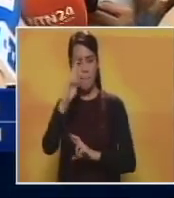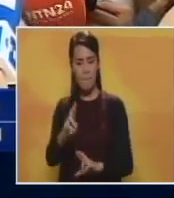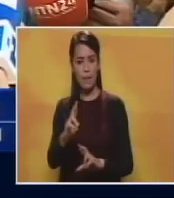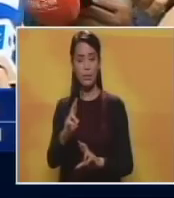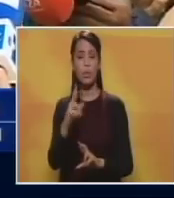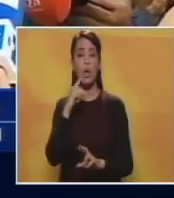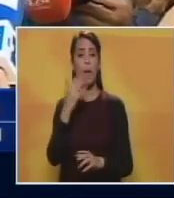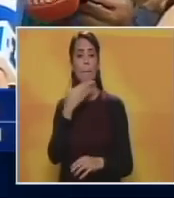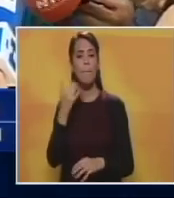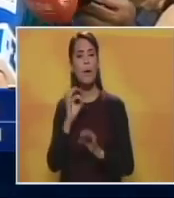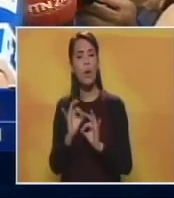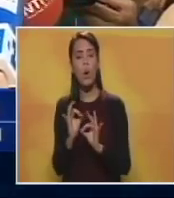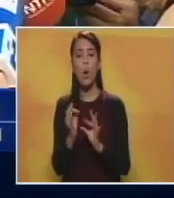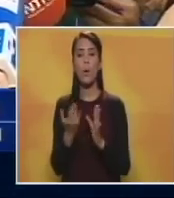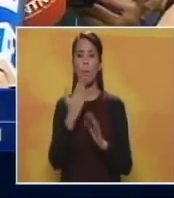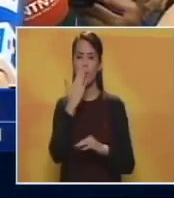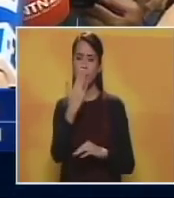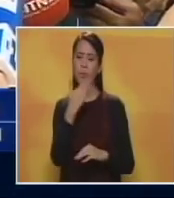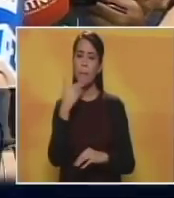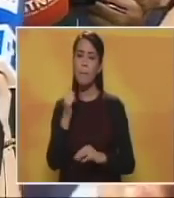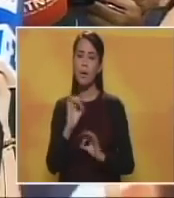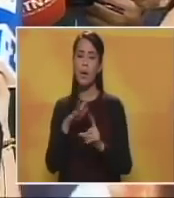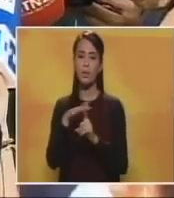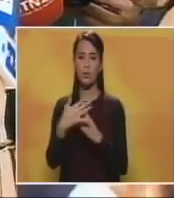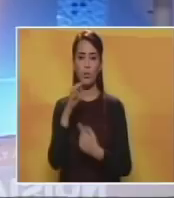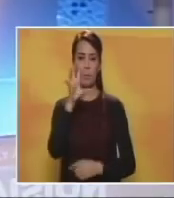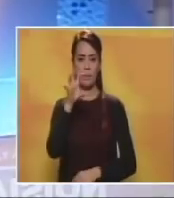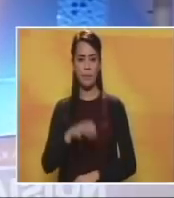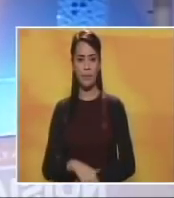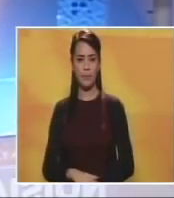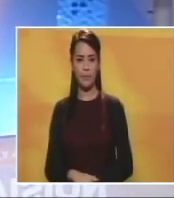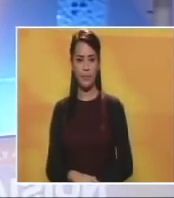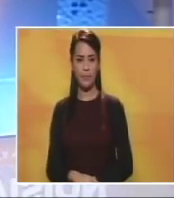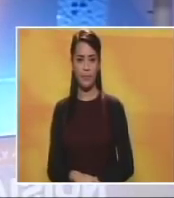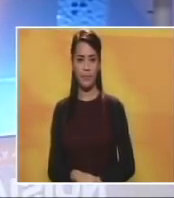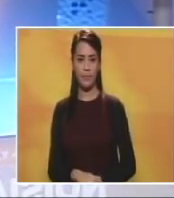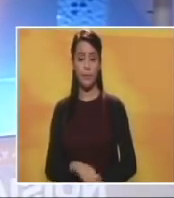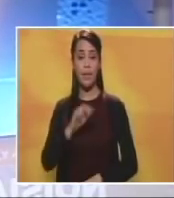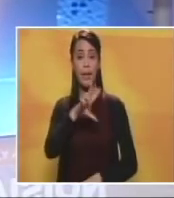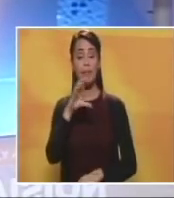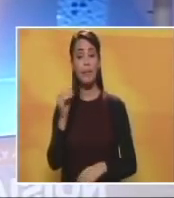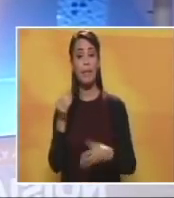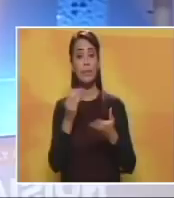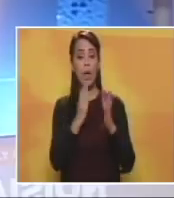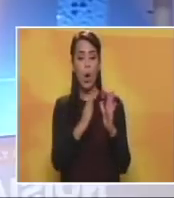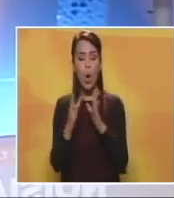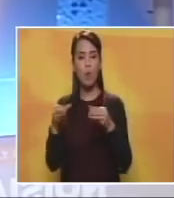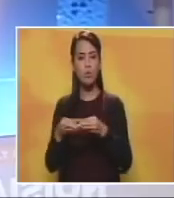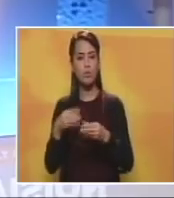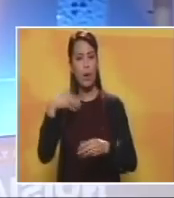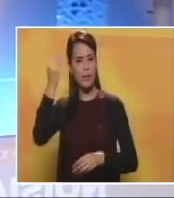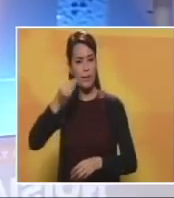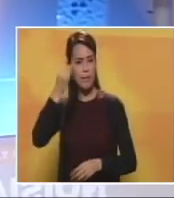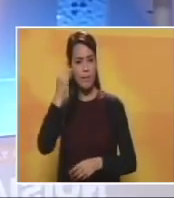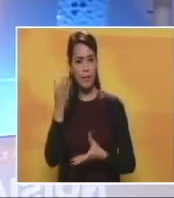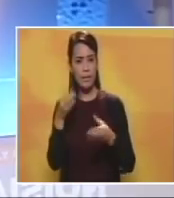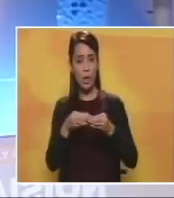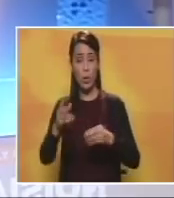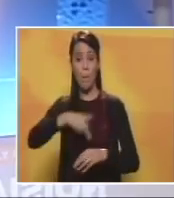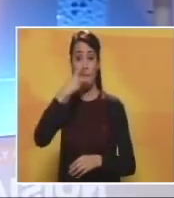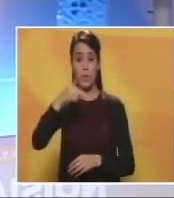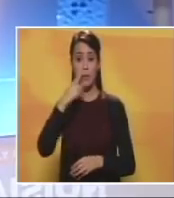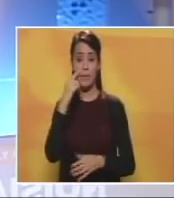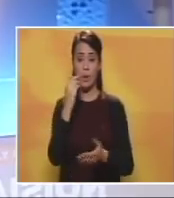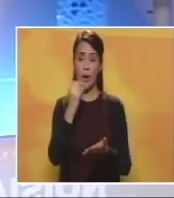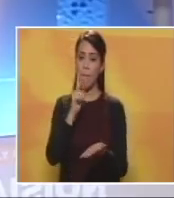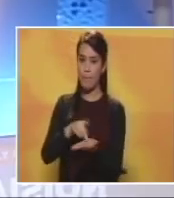son las vías correctas para hacer frente a la situación del país. Las 30 organizaciones que aspiran a convertirse en partidos políticos y